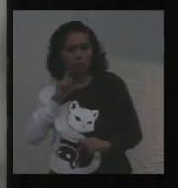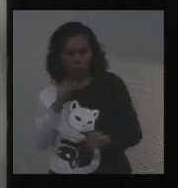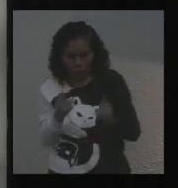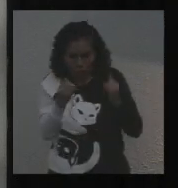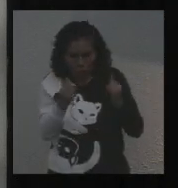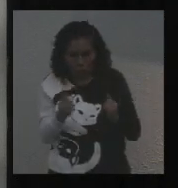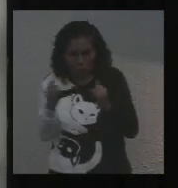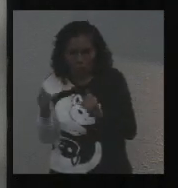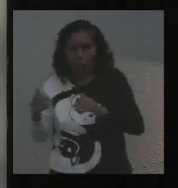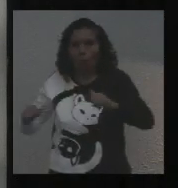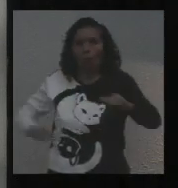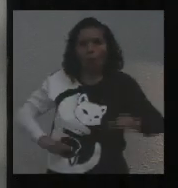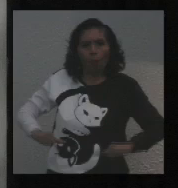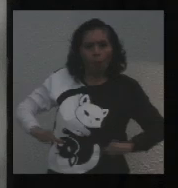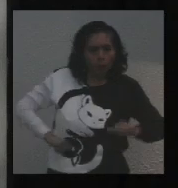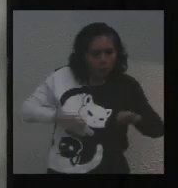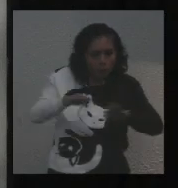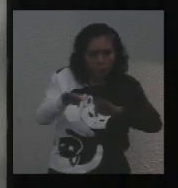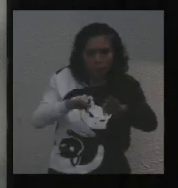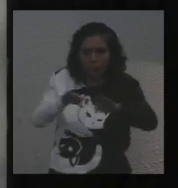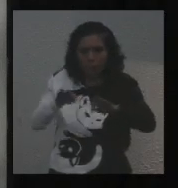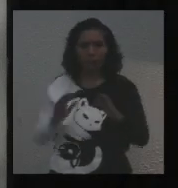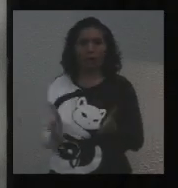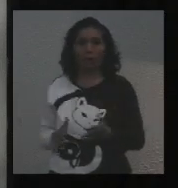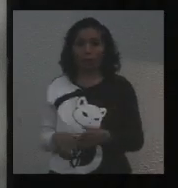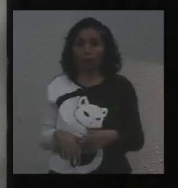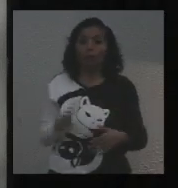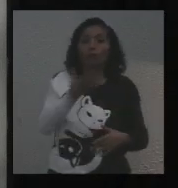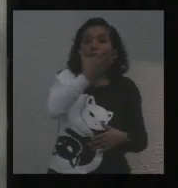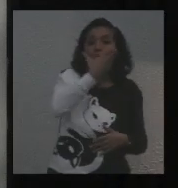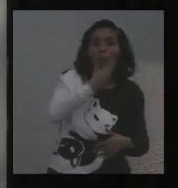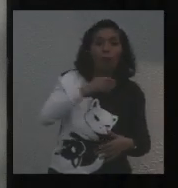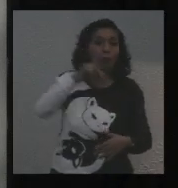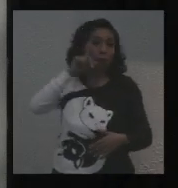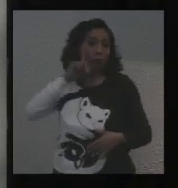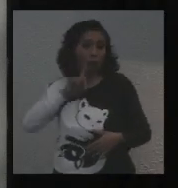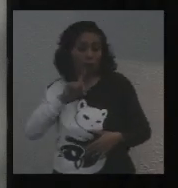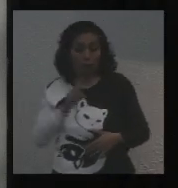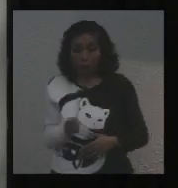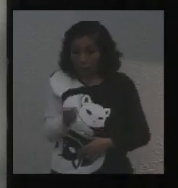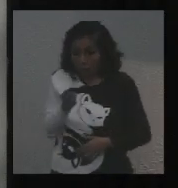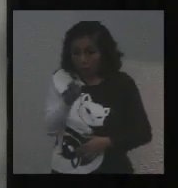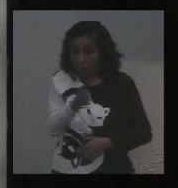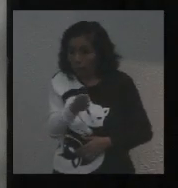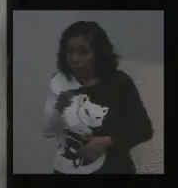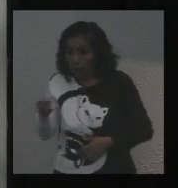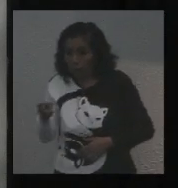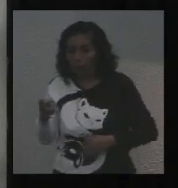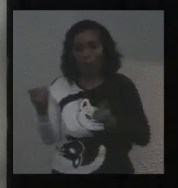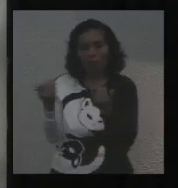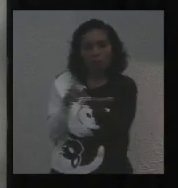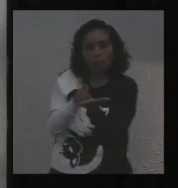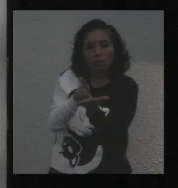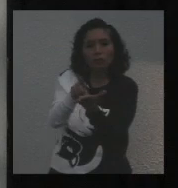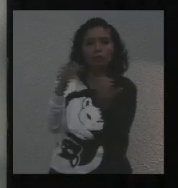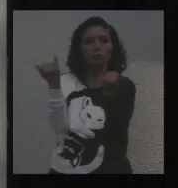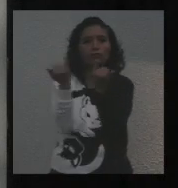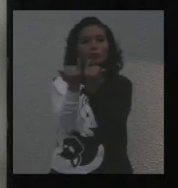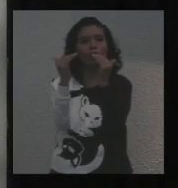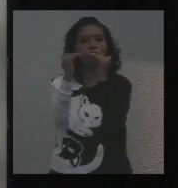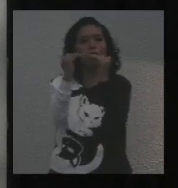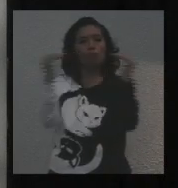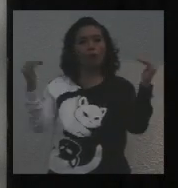o actividad social. Todo varón y mujer serán sujetos de iguales derechos y